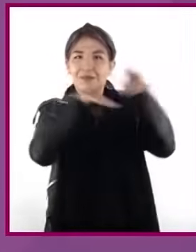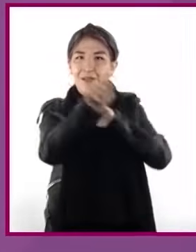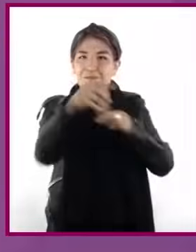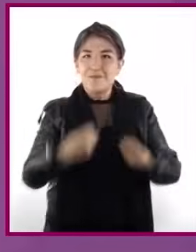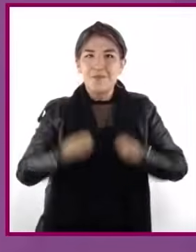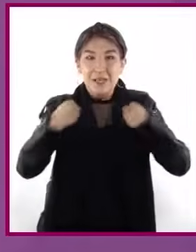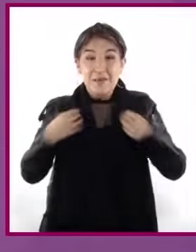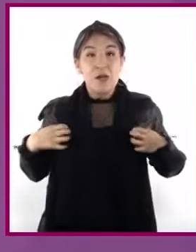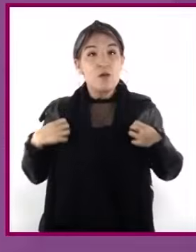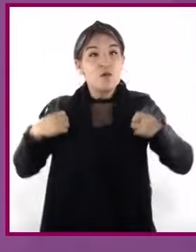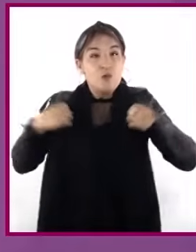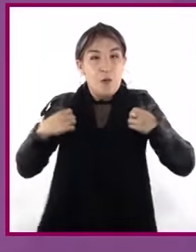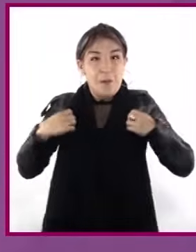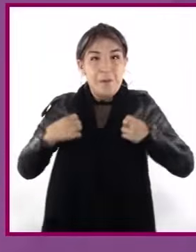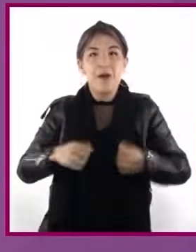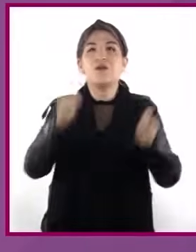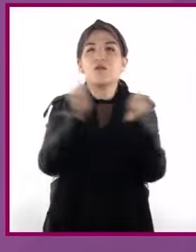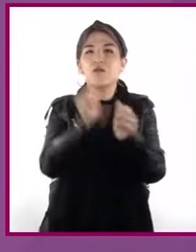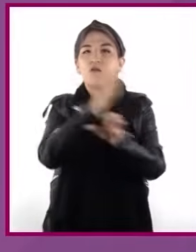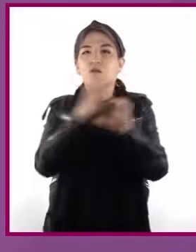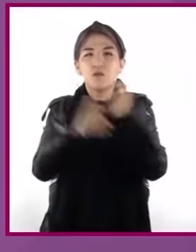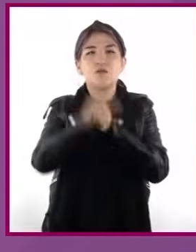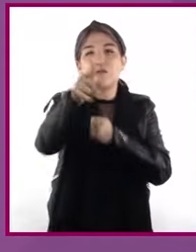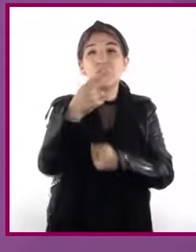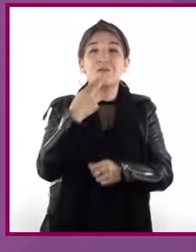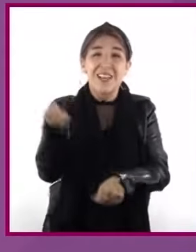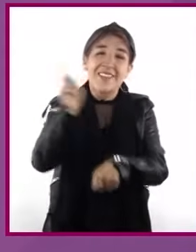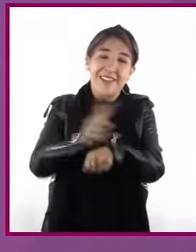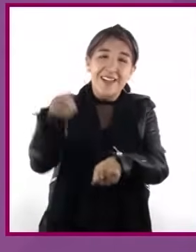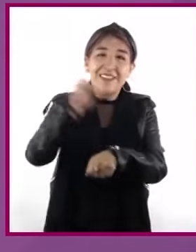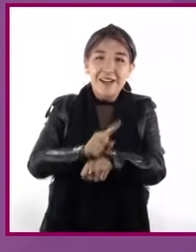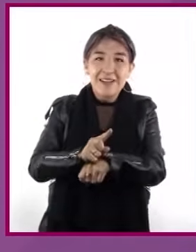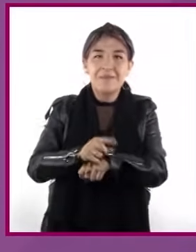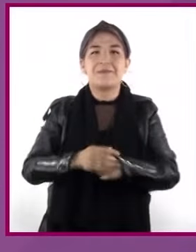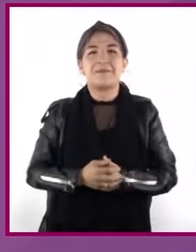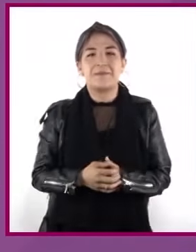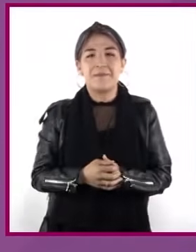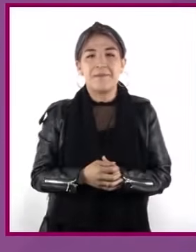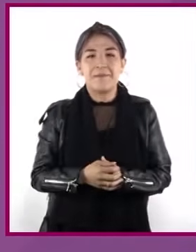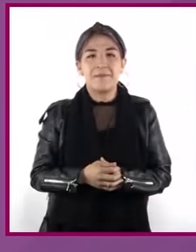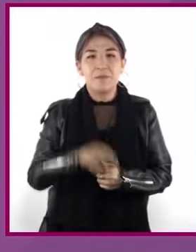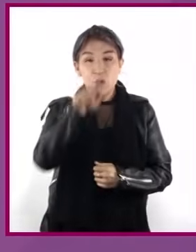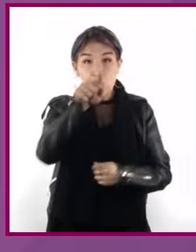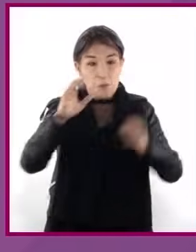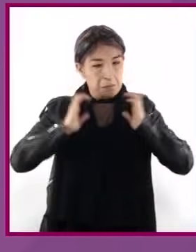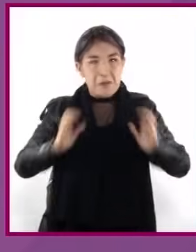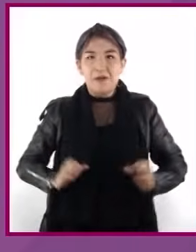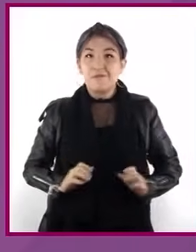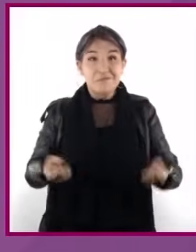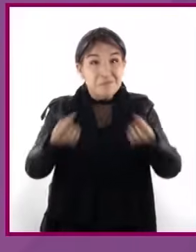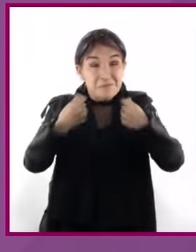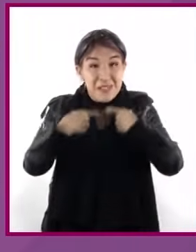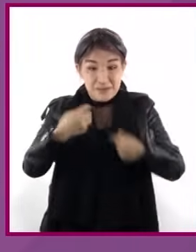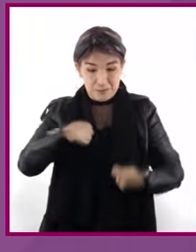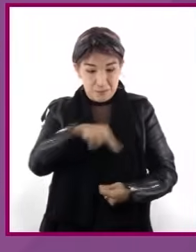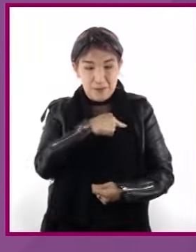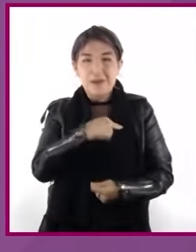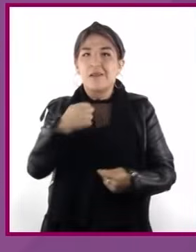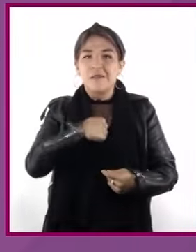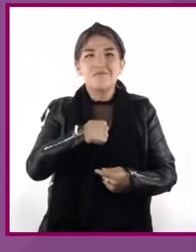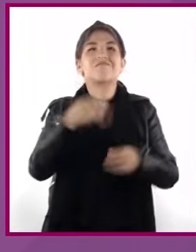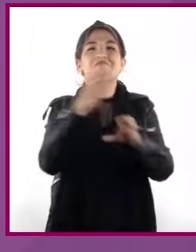la que nos cubrimos, los objetos que usamos diariamente. Nuestro cuerpo mismo está hecho de